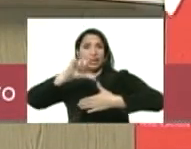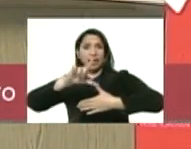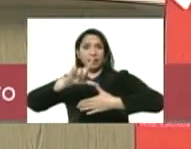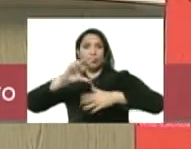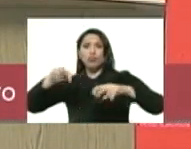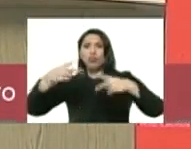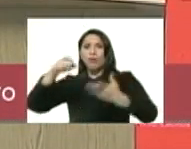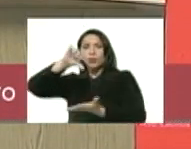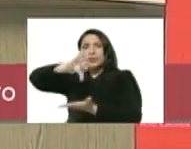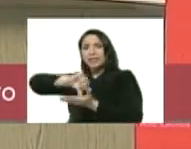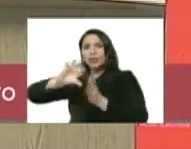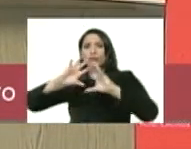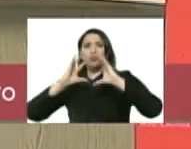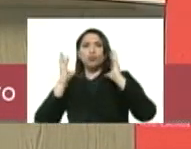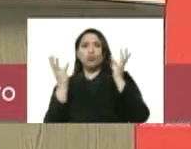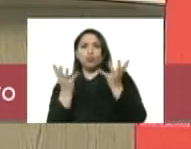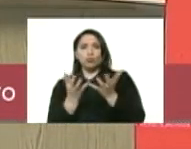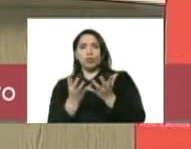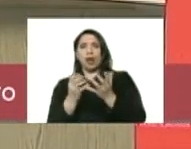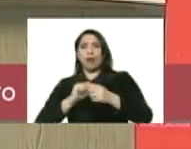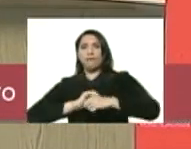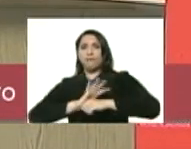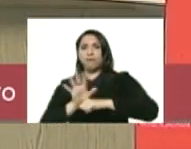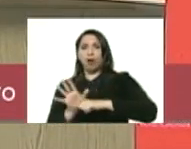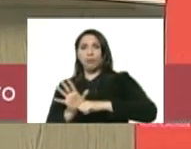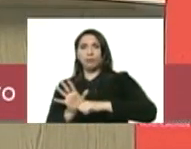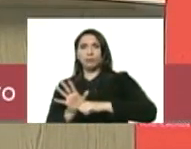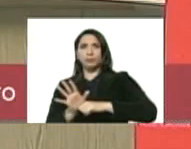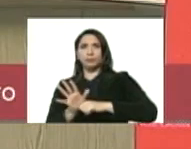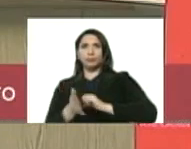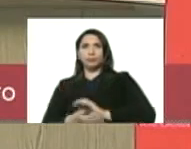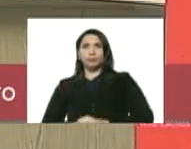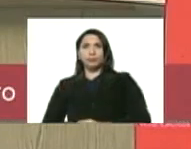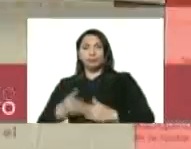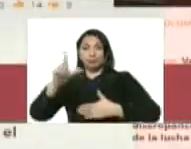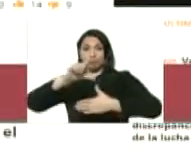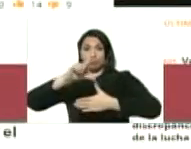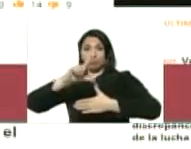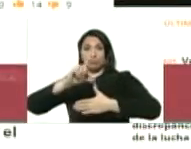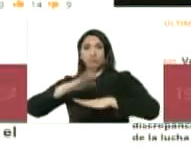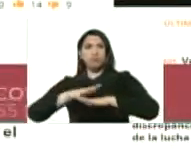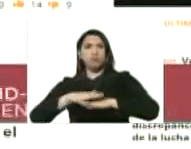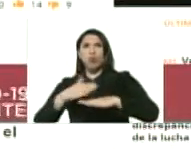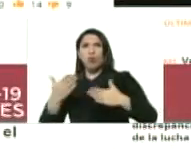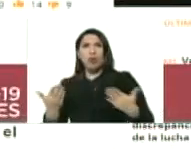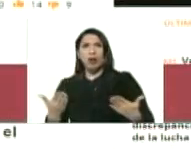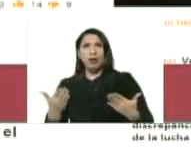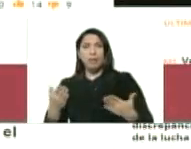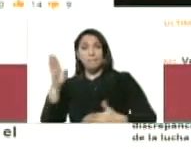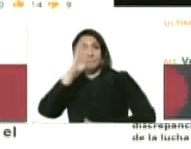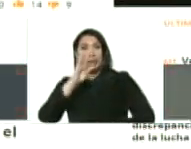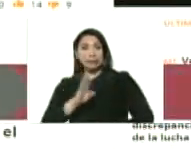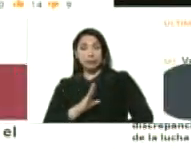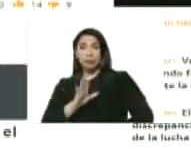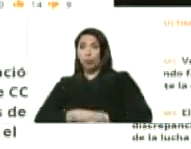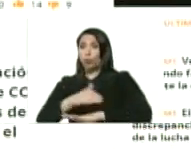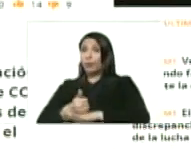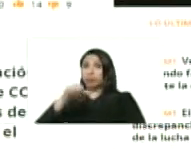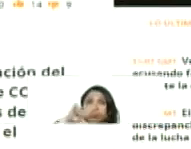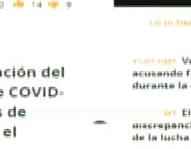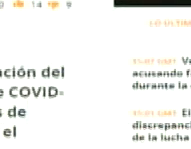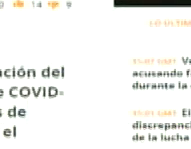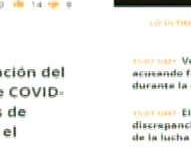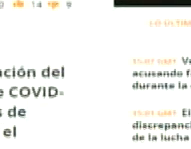nuevo epicentro mundial del coronavirus. América Latina, ¿por qué? Por Brasil, que es el epicentro